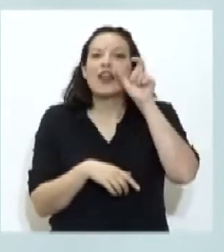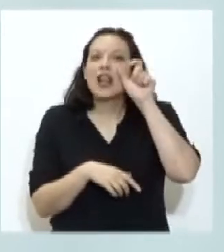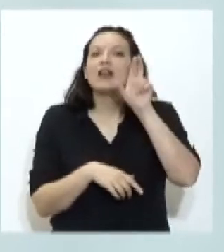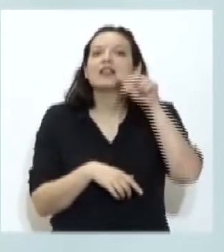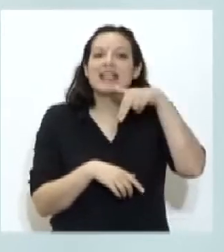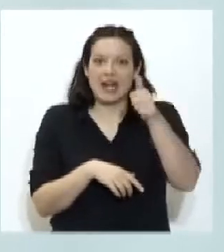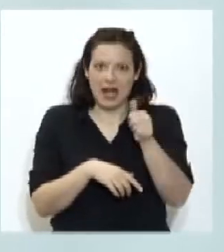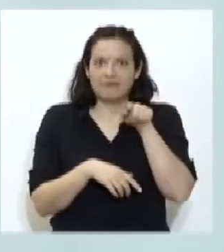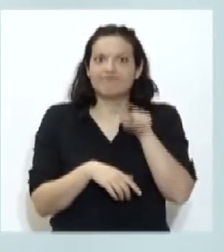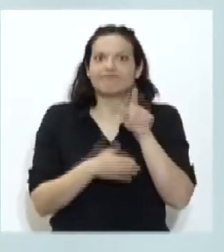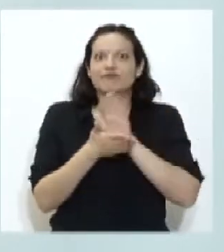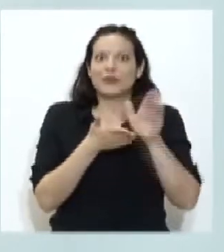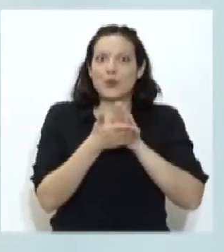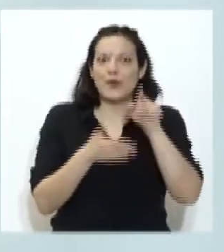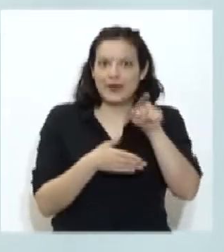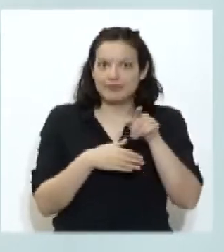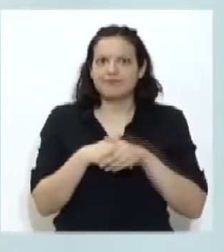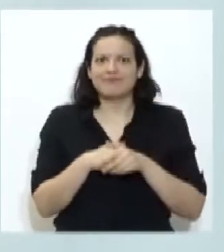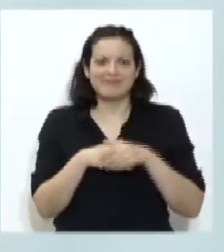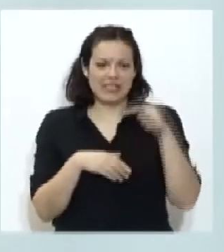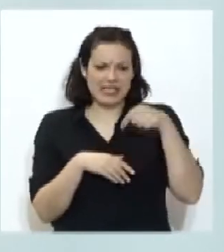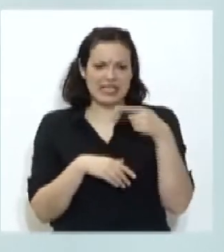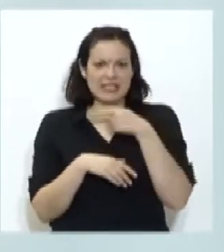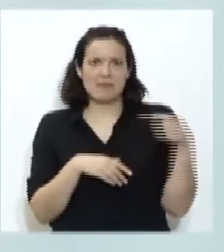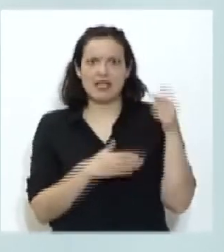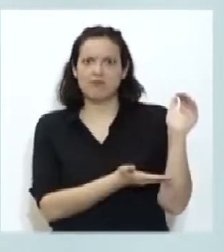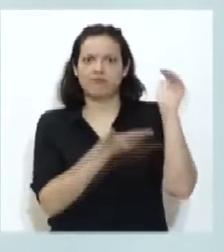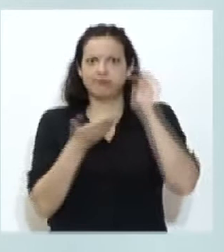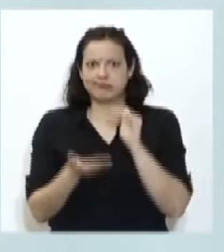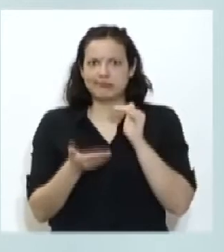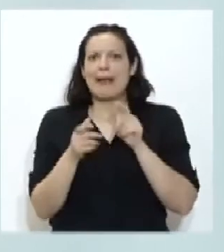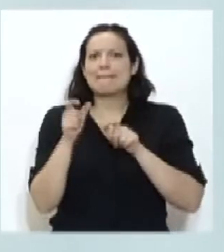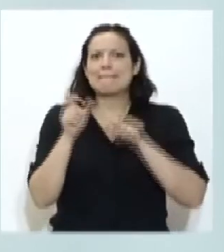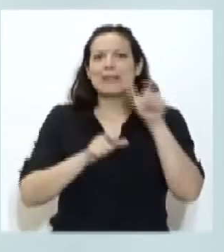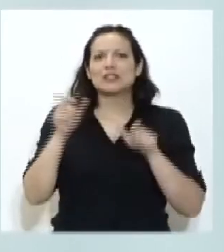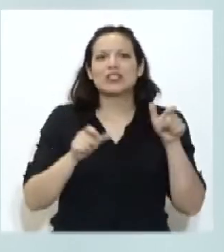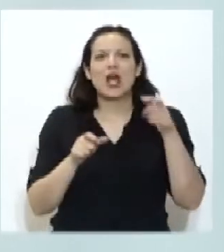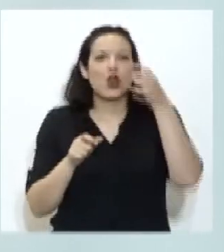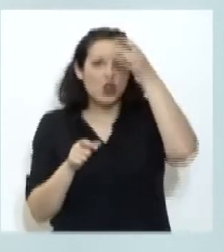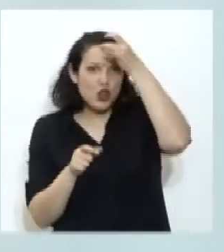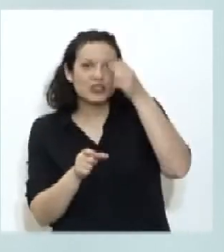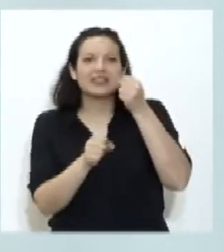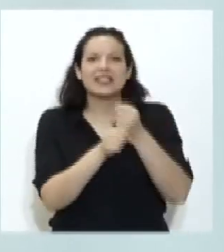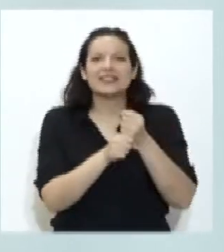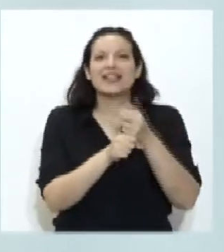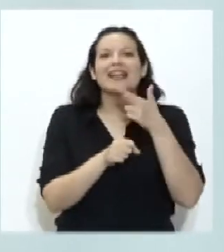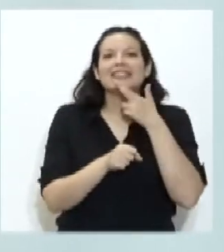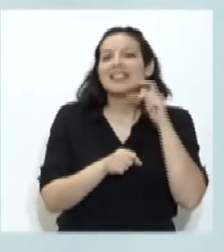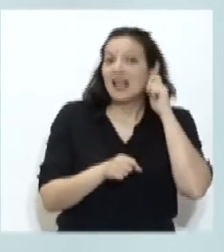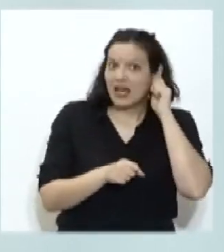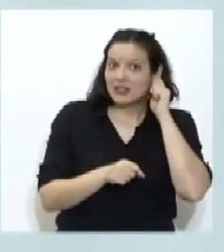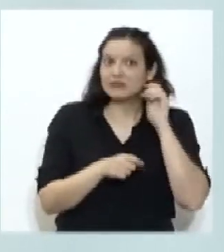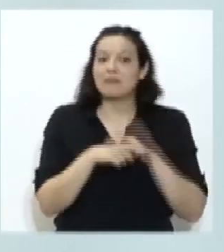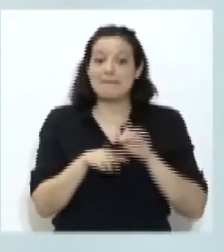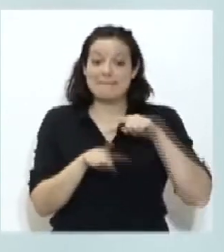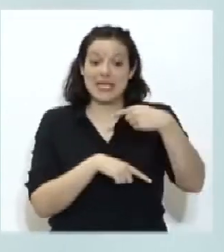un primer momento es para utilización entre para personas de 12 a 17 años pero en mañana sábado tenemos un ingreso importante